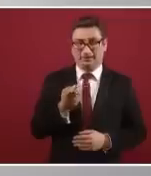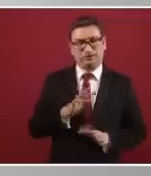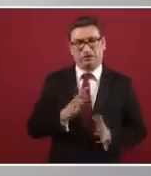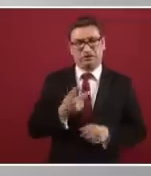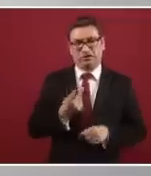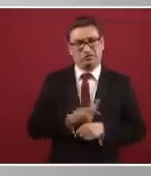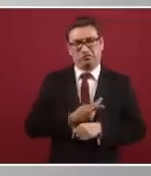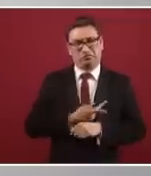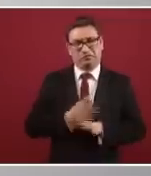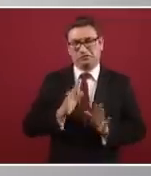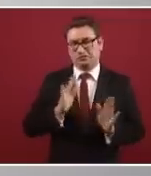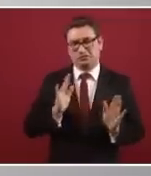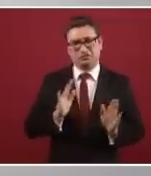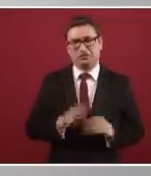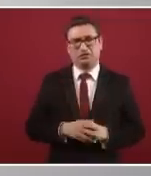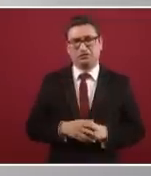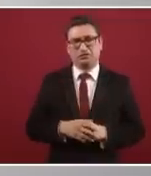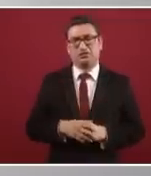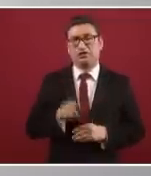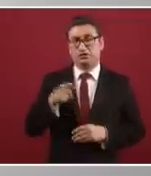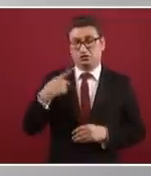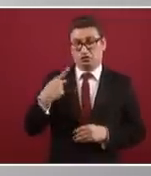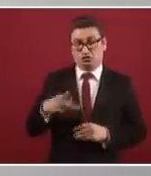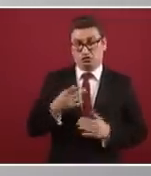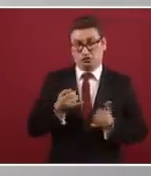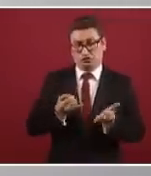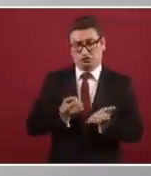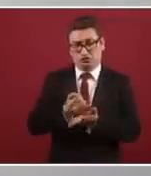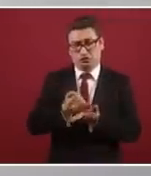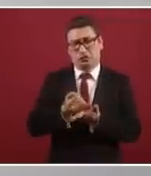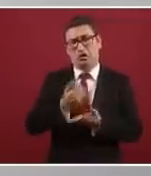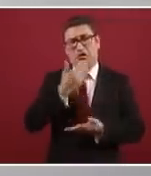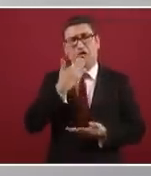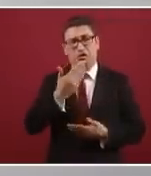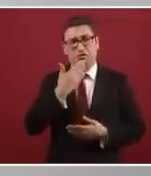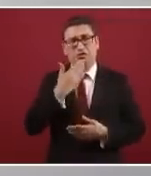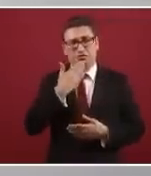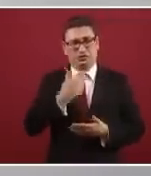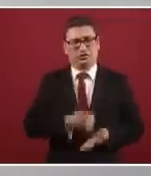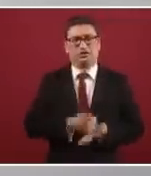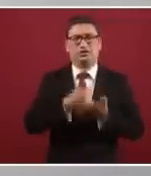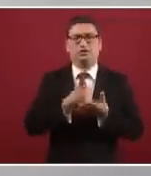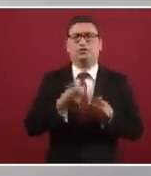Ayudó mucho su decisión, porque